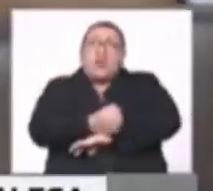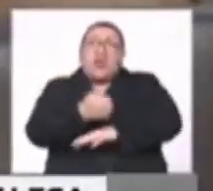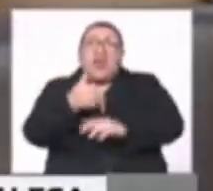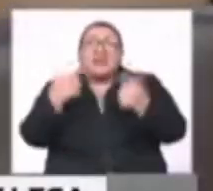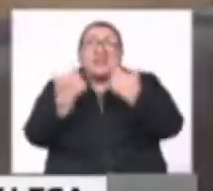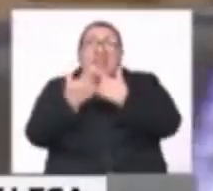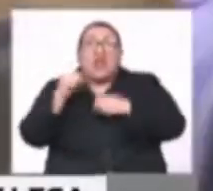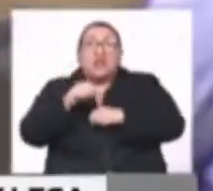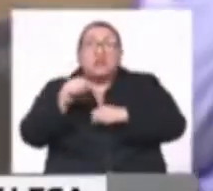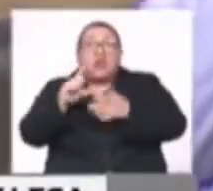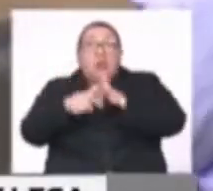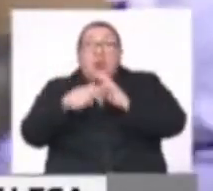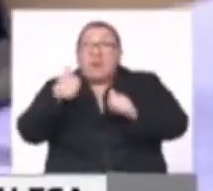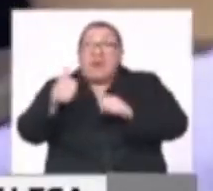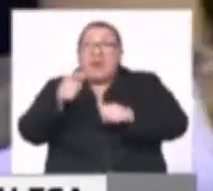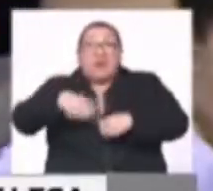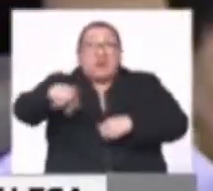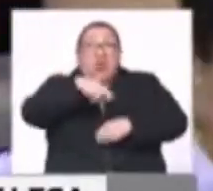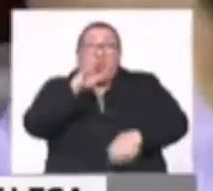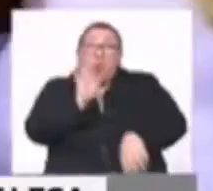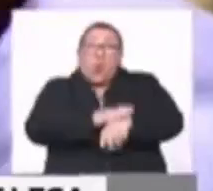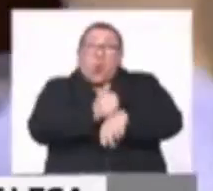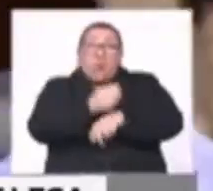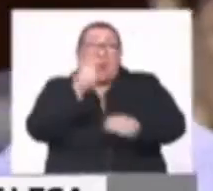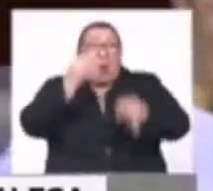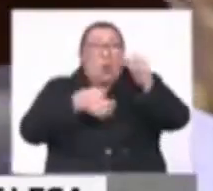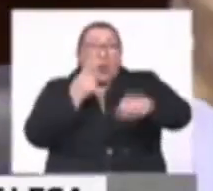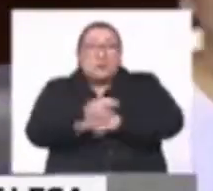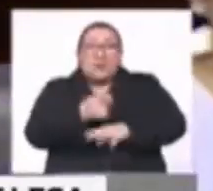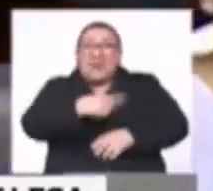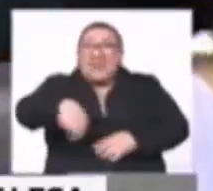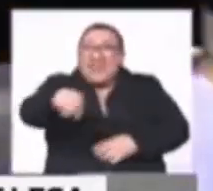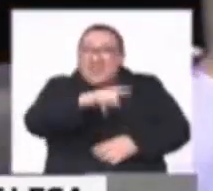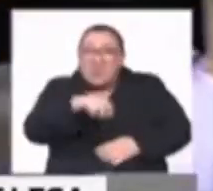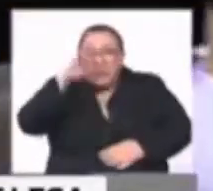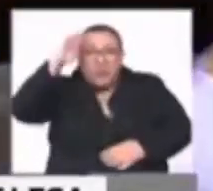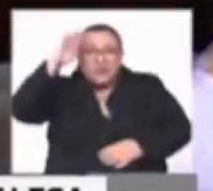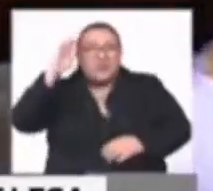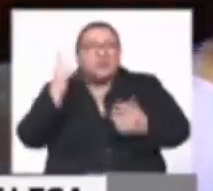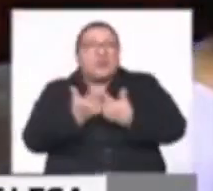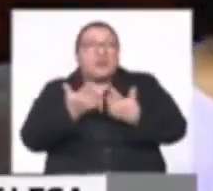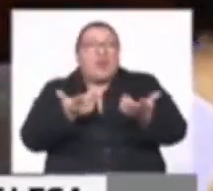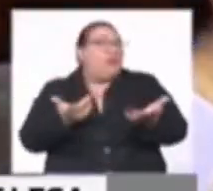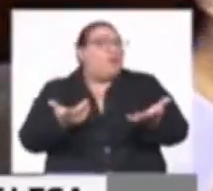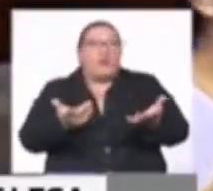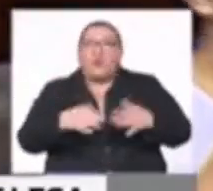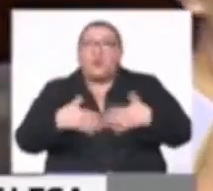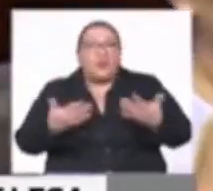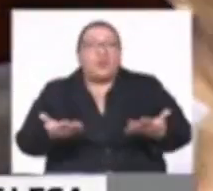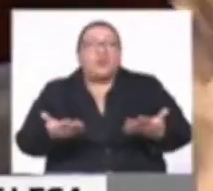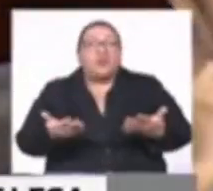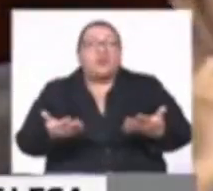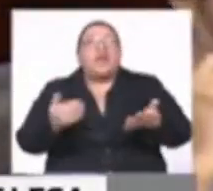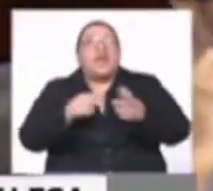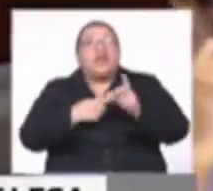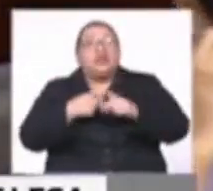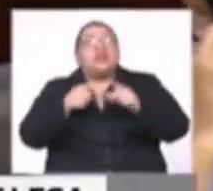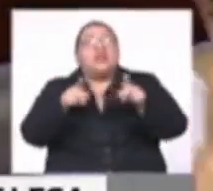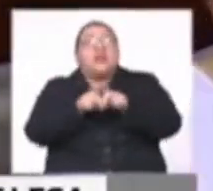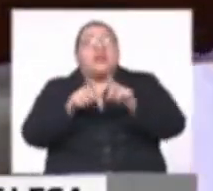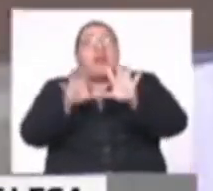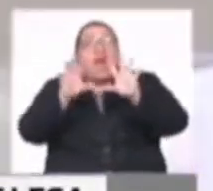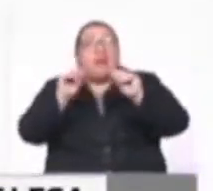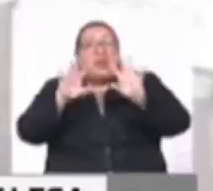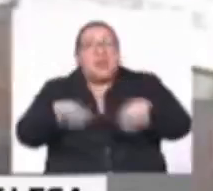terrorismo e impidieron que esas hordas criminales esclavizaran a los peruanos y destruyeran